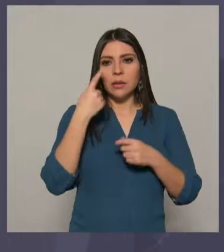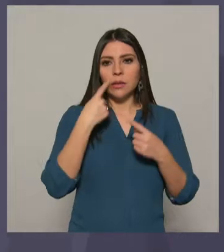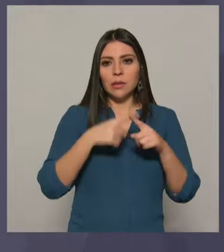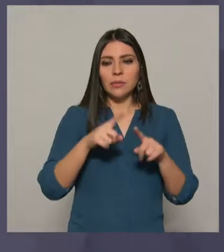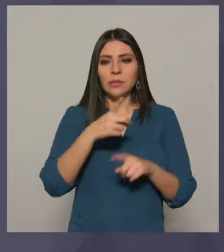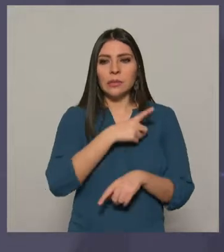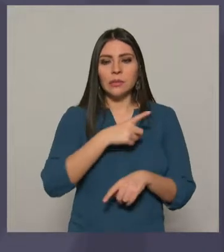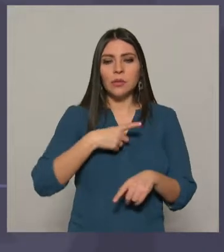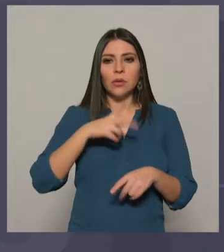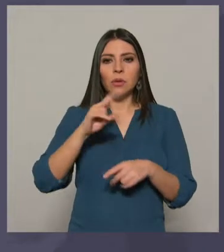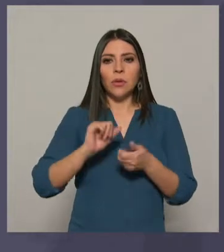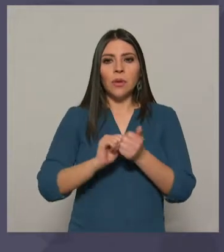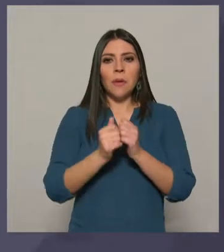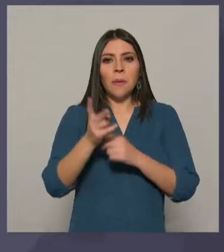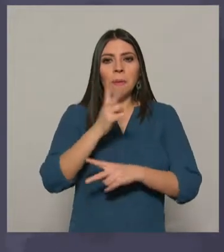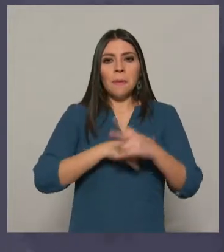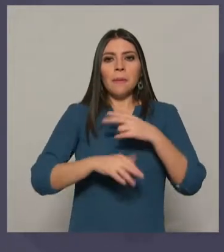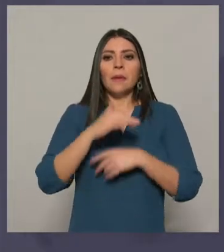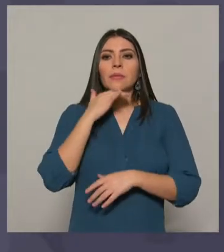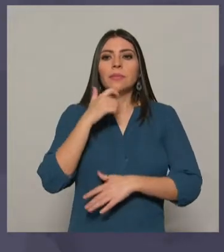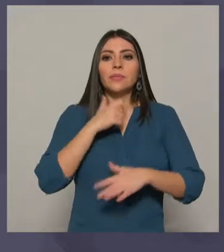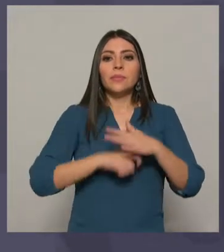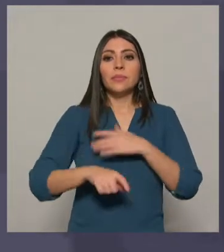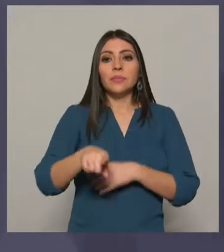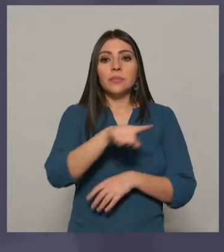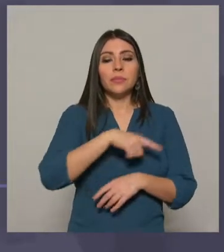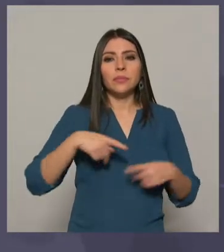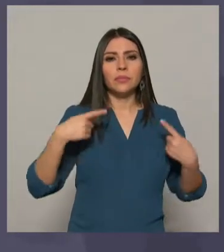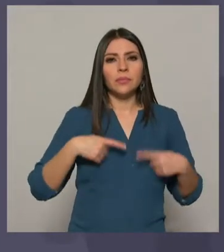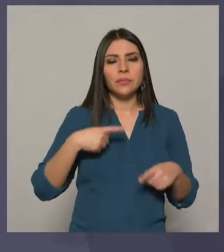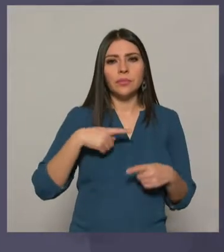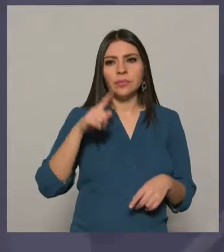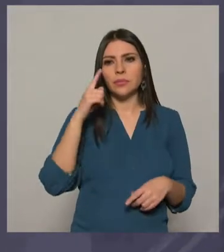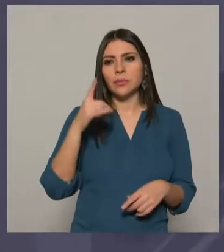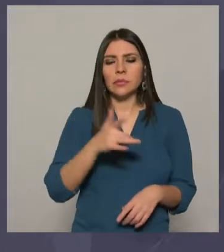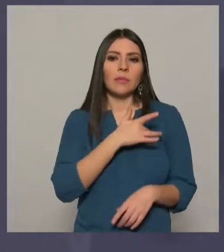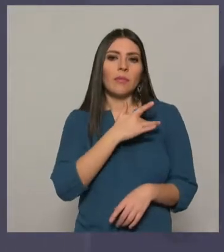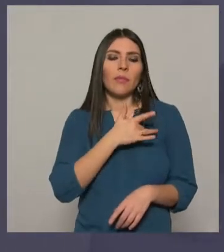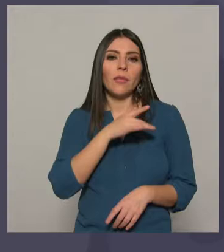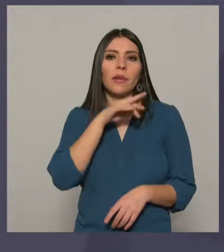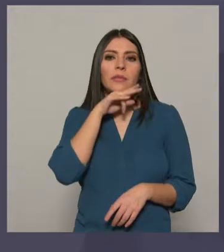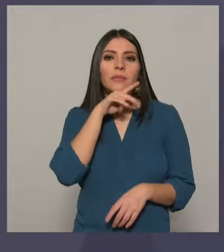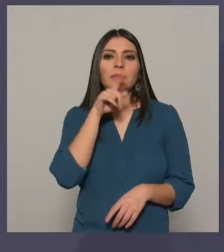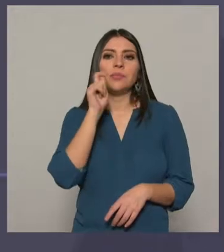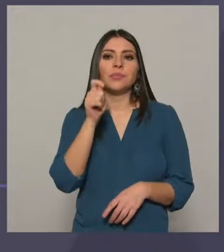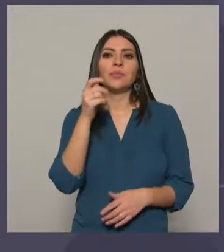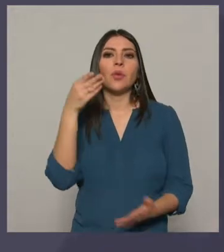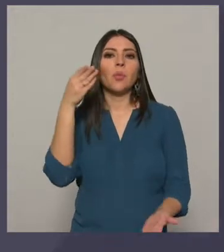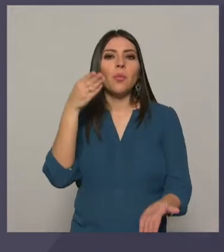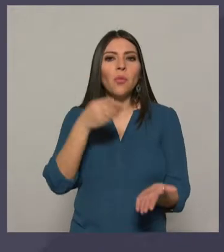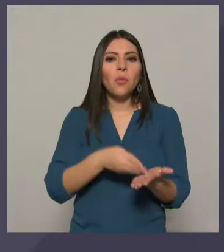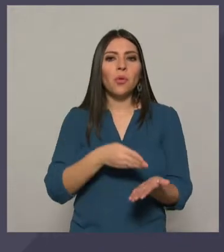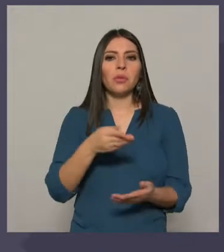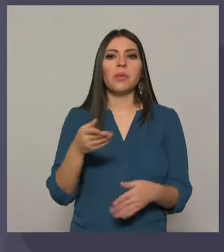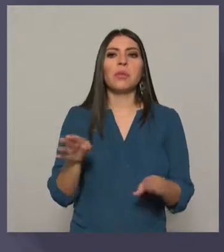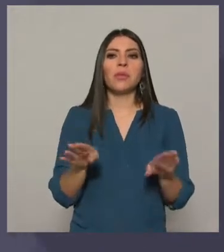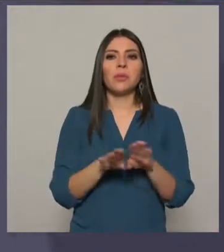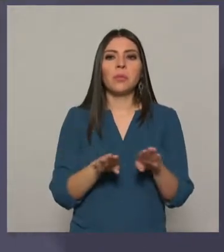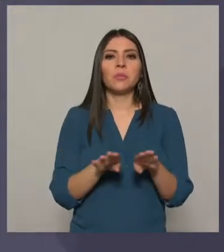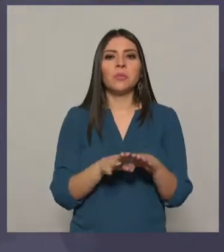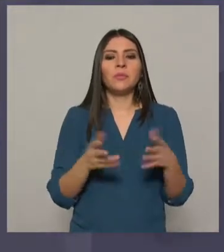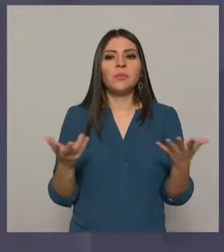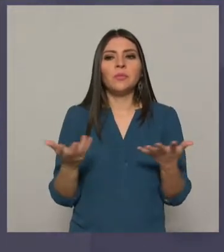no generar corrupción. Nos preocupa, los ciudadanos lo perciben, el tema de las multas, el tema de cómo se